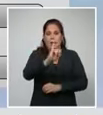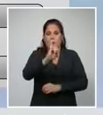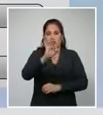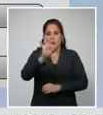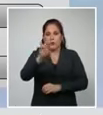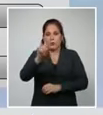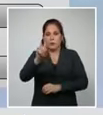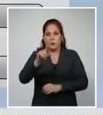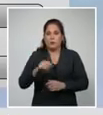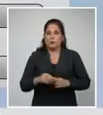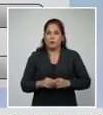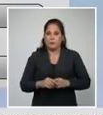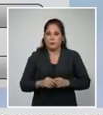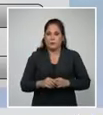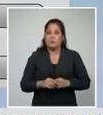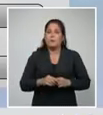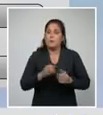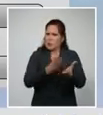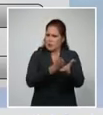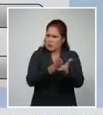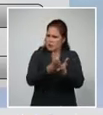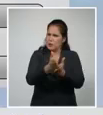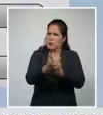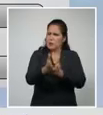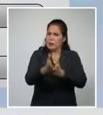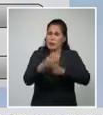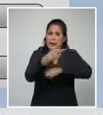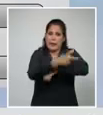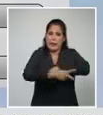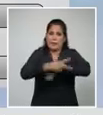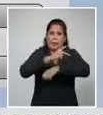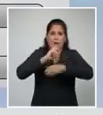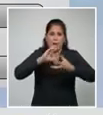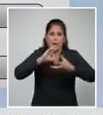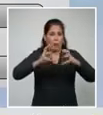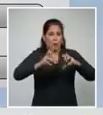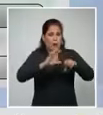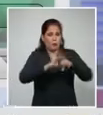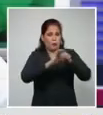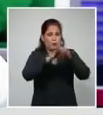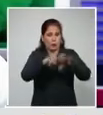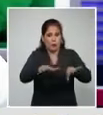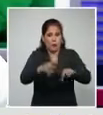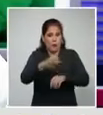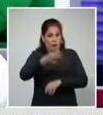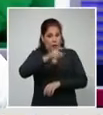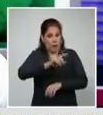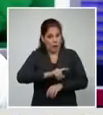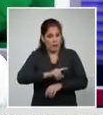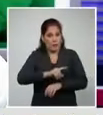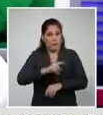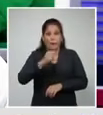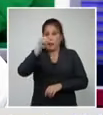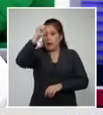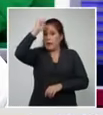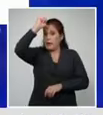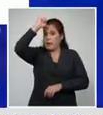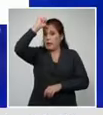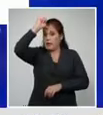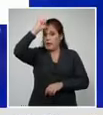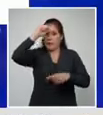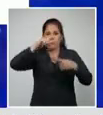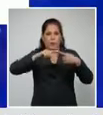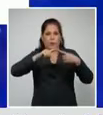1.383.681. Se mantienen como los países con mayor número de casos en el día de ayer, la India, que pasa a un primer